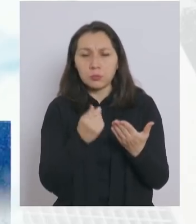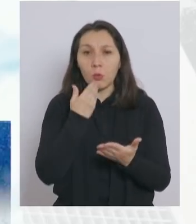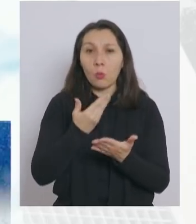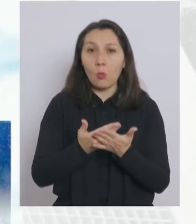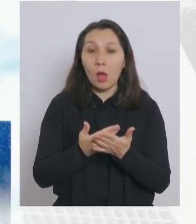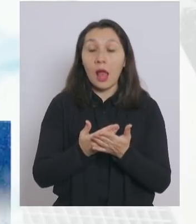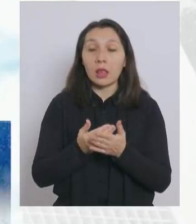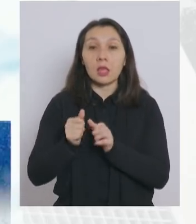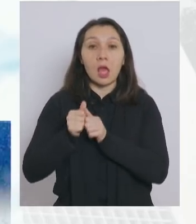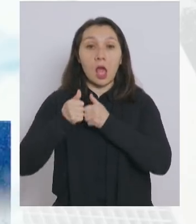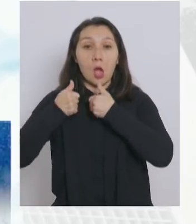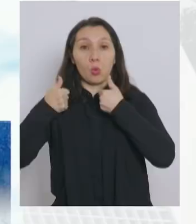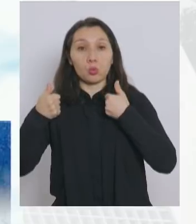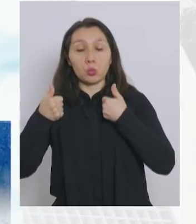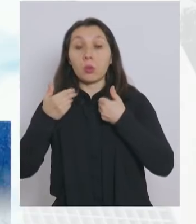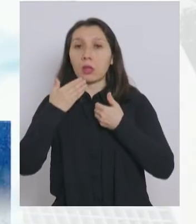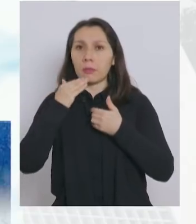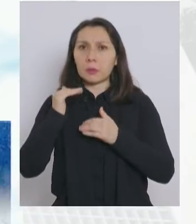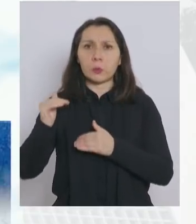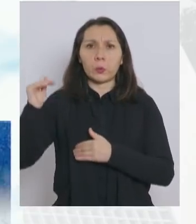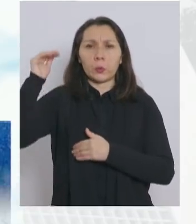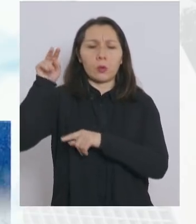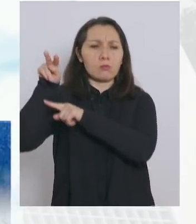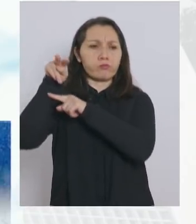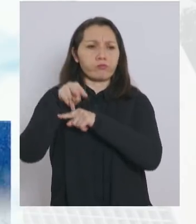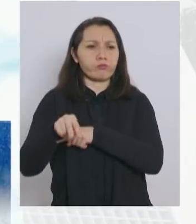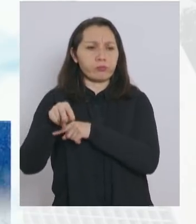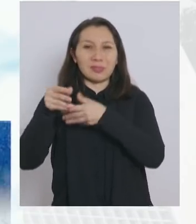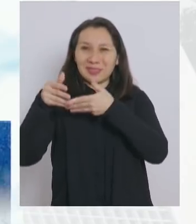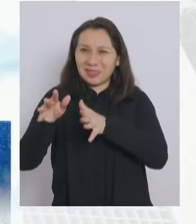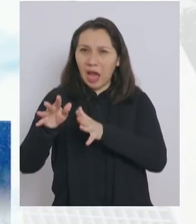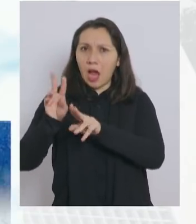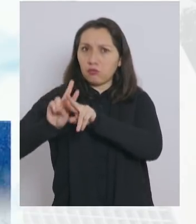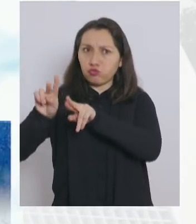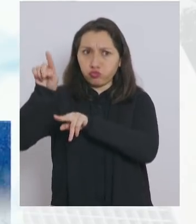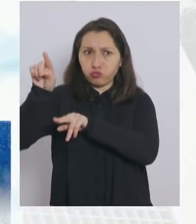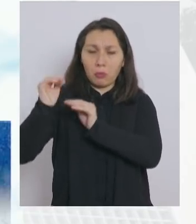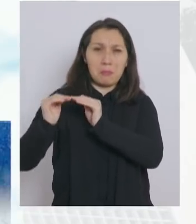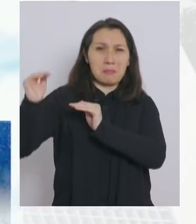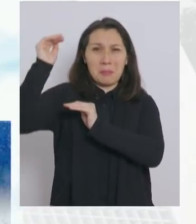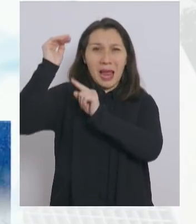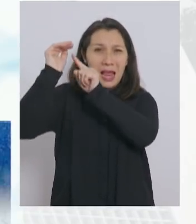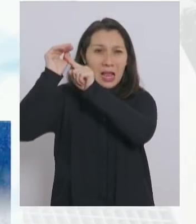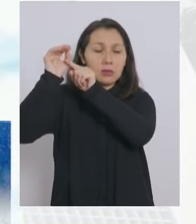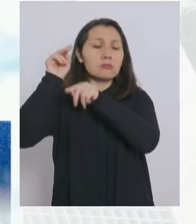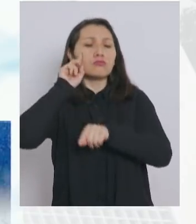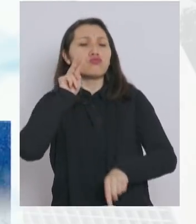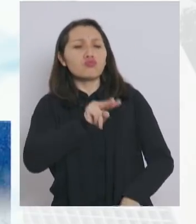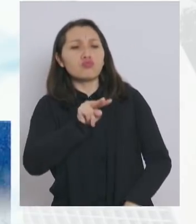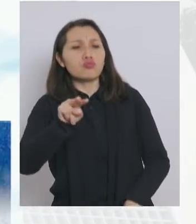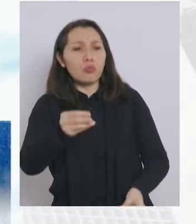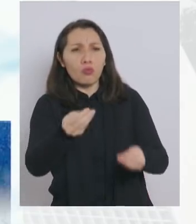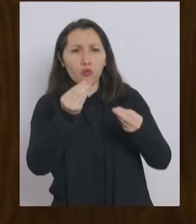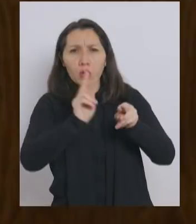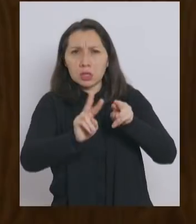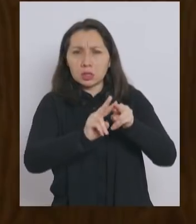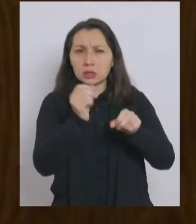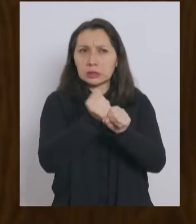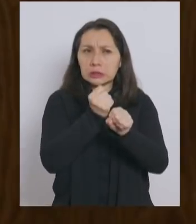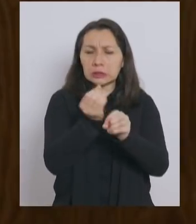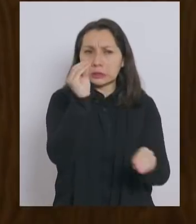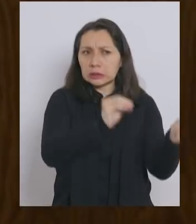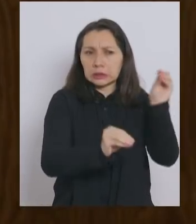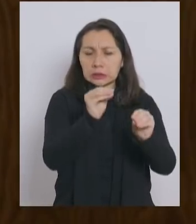una autoridad y considerada de alta vigilancia ya ha realizado ciertas acciones, como por ejemplo las inspecciones de buenas prácticas,